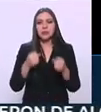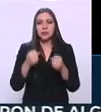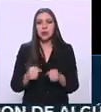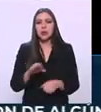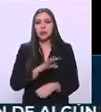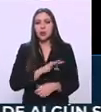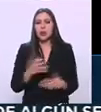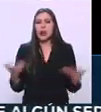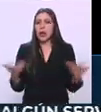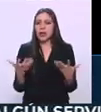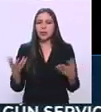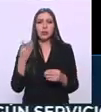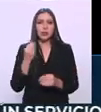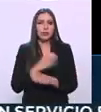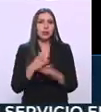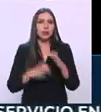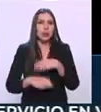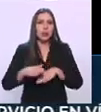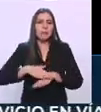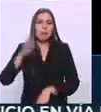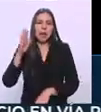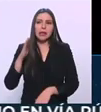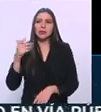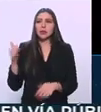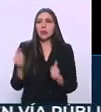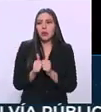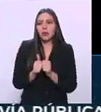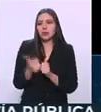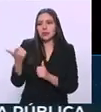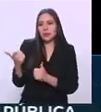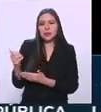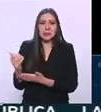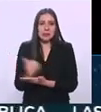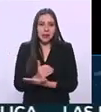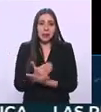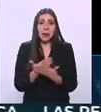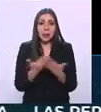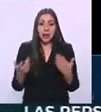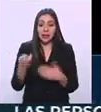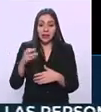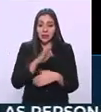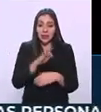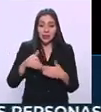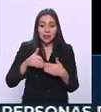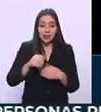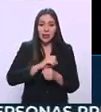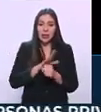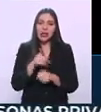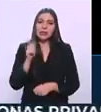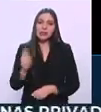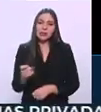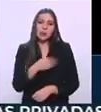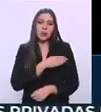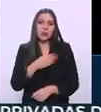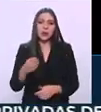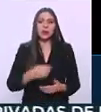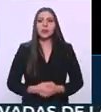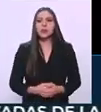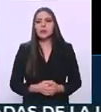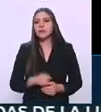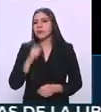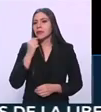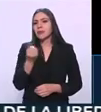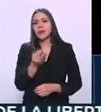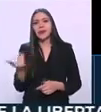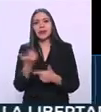hacer más con menos. Y esto es muy bueno en tiempos de pandemia y con estos retos económicos. Y en cualquier tiempo, en realidad. En cualquier